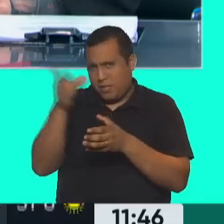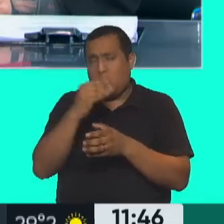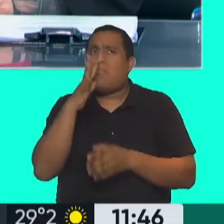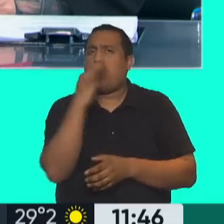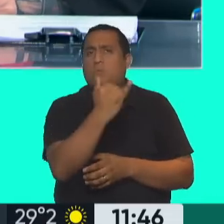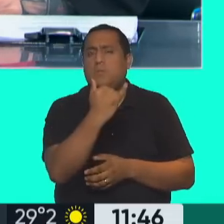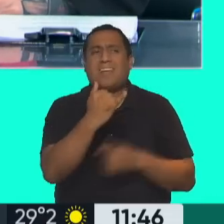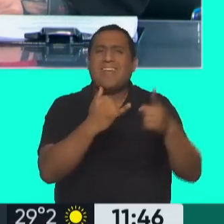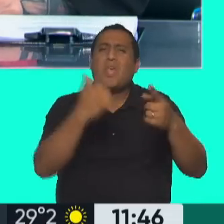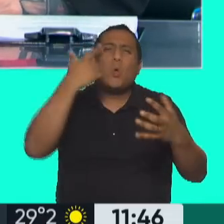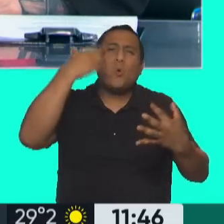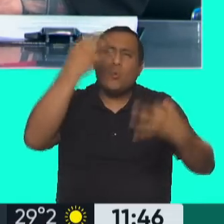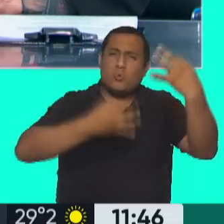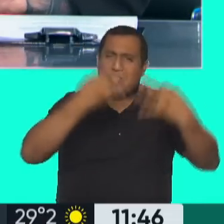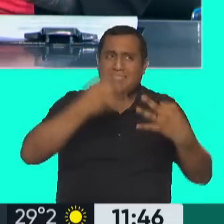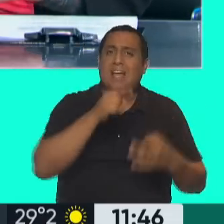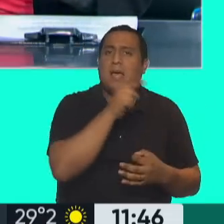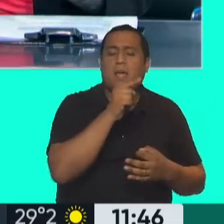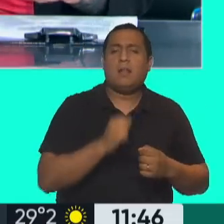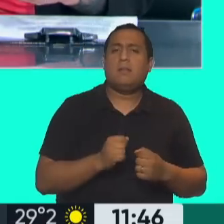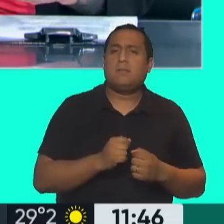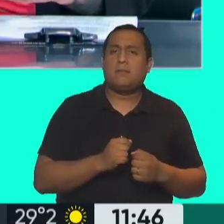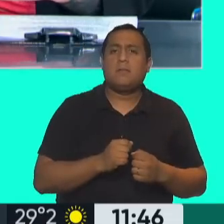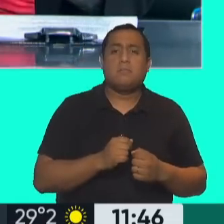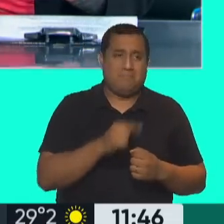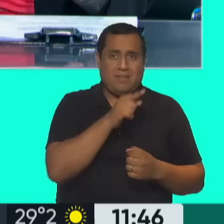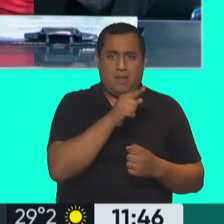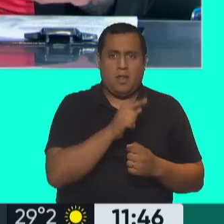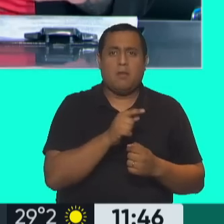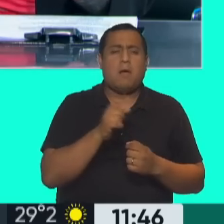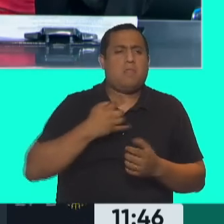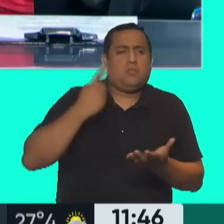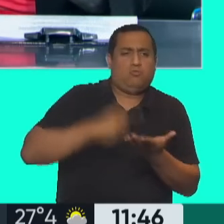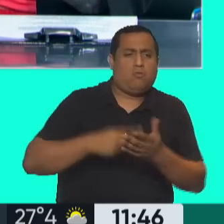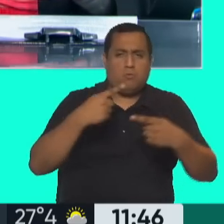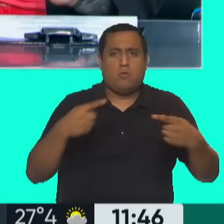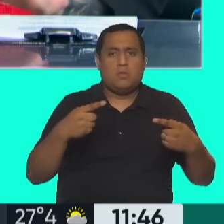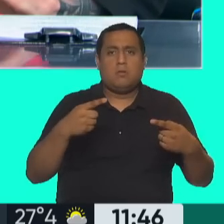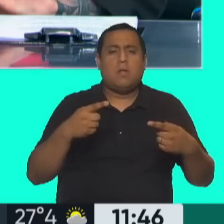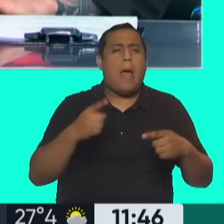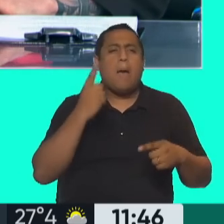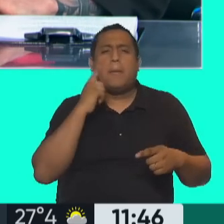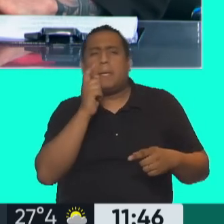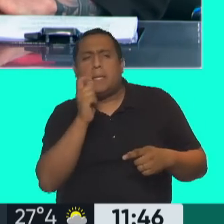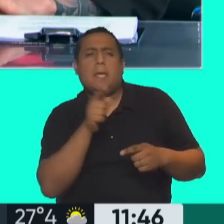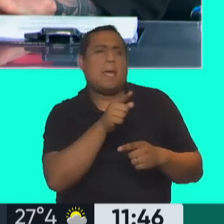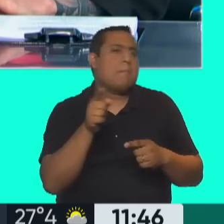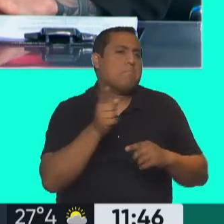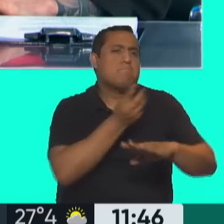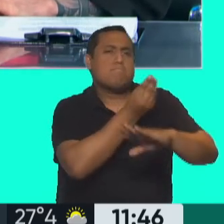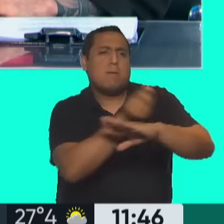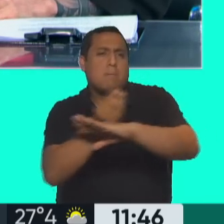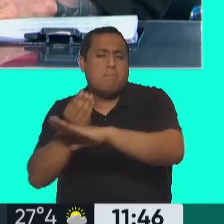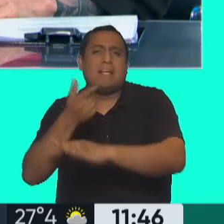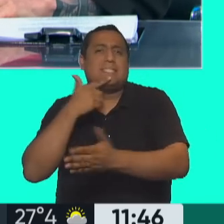que la justicia está tomando facultades legislativas al momento de intervenir en quiénes van a ser los representantes de la Cámara